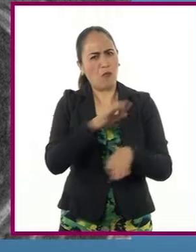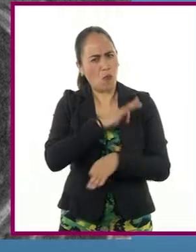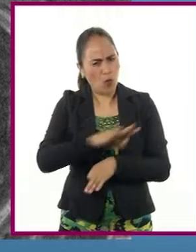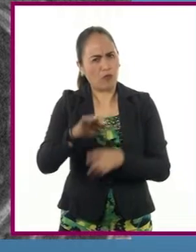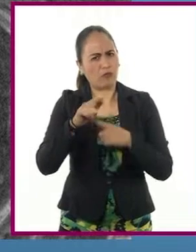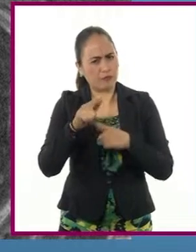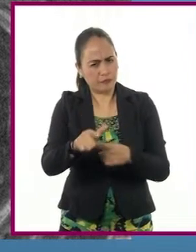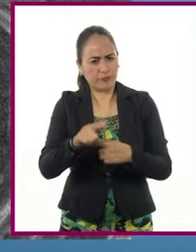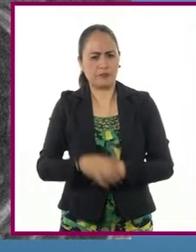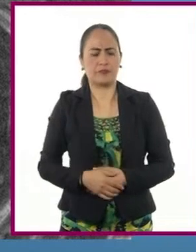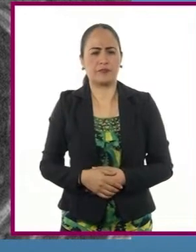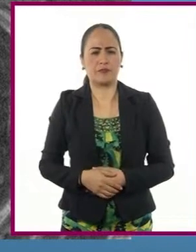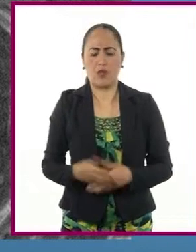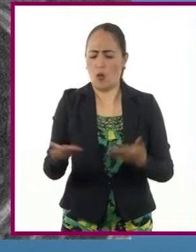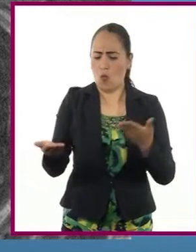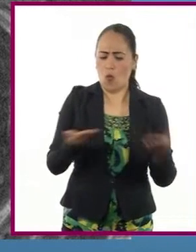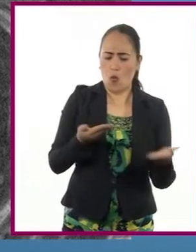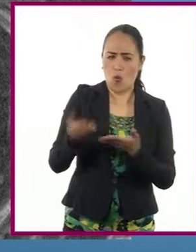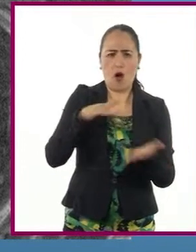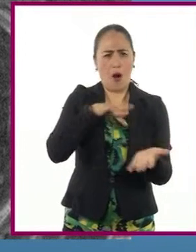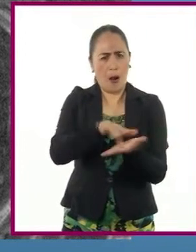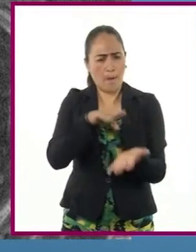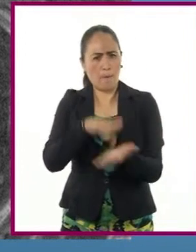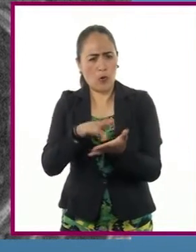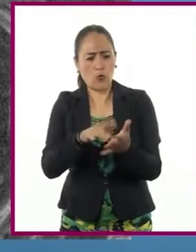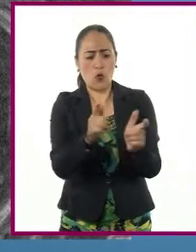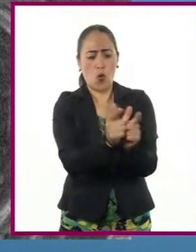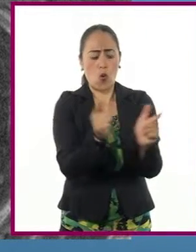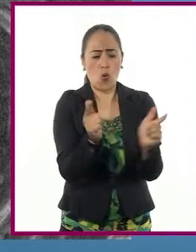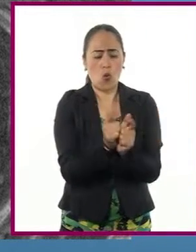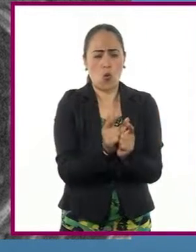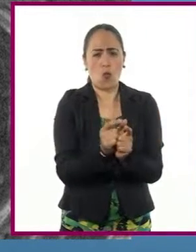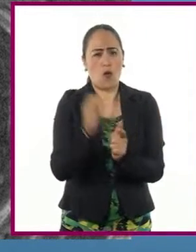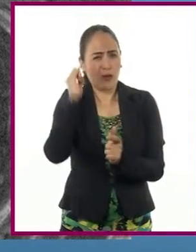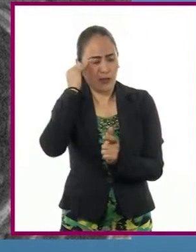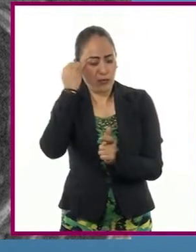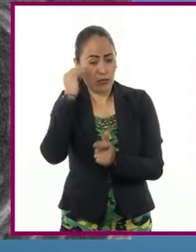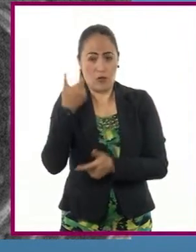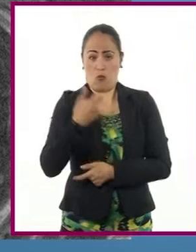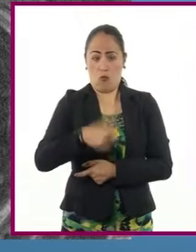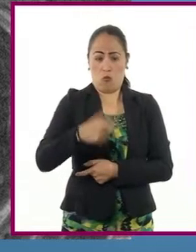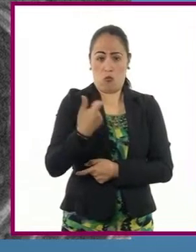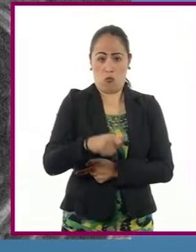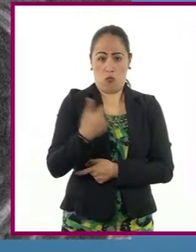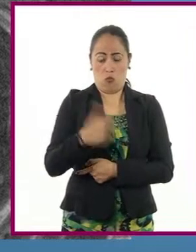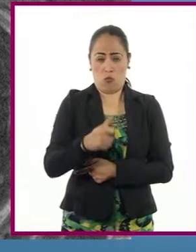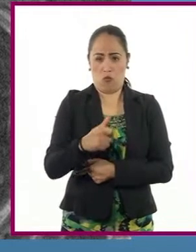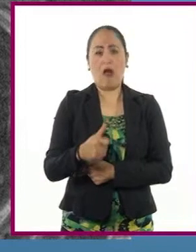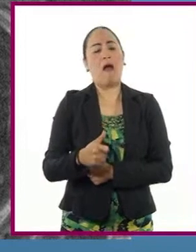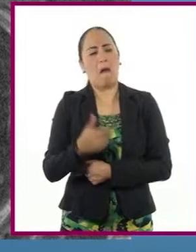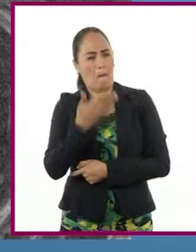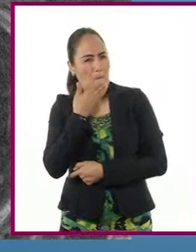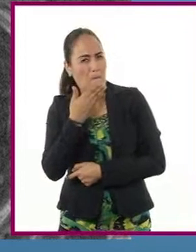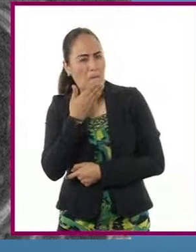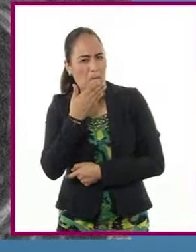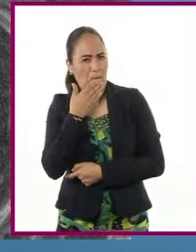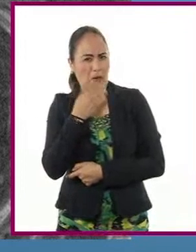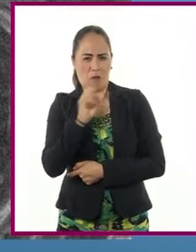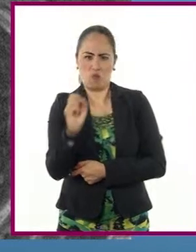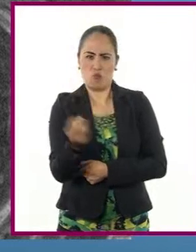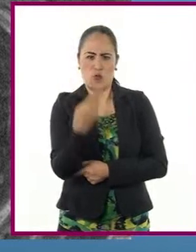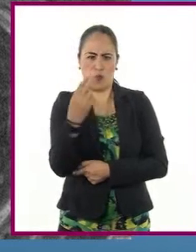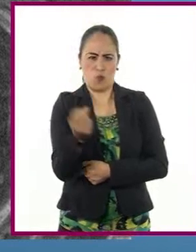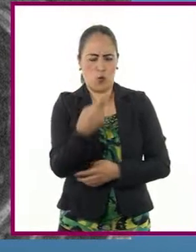Gracias a esta colaboración, la nobleza indígena fue reconocida y recompensada con algunas